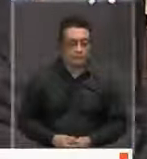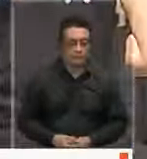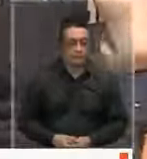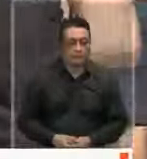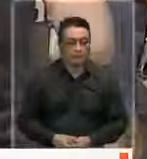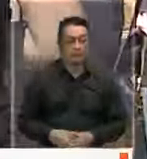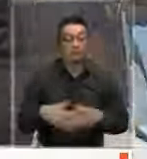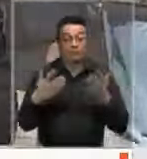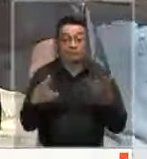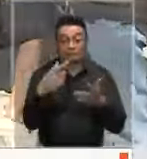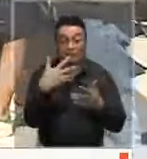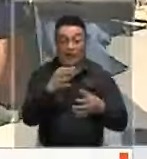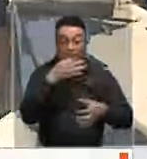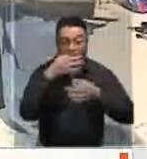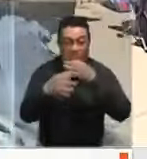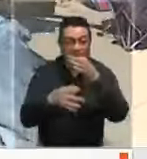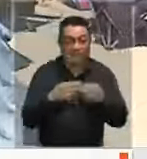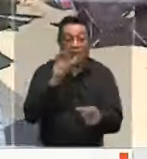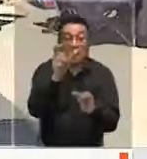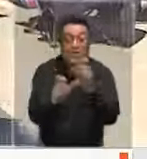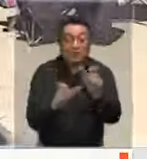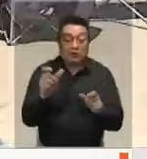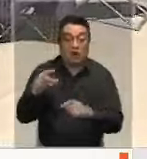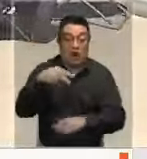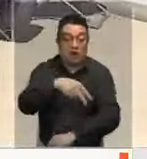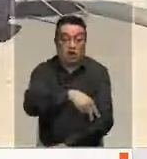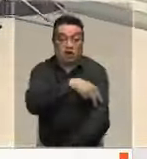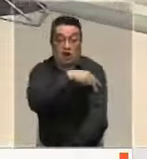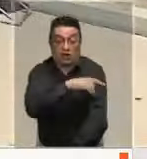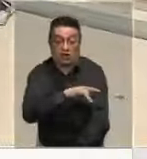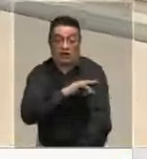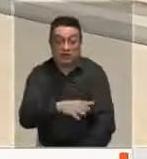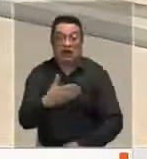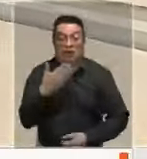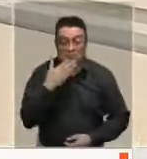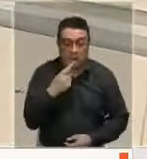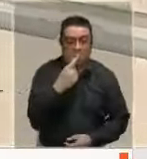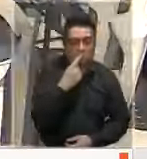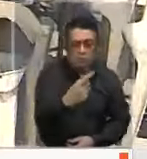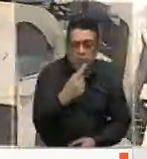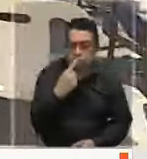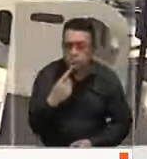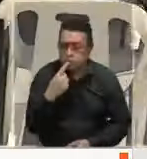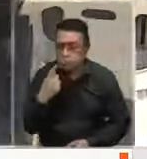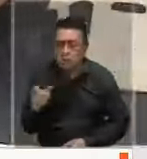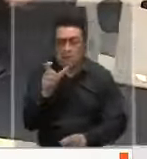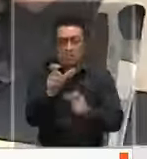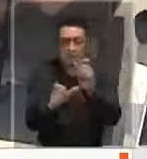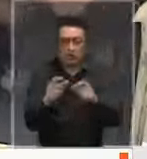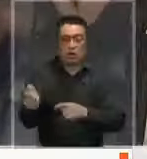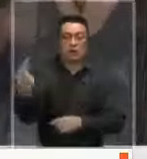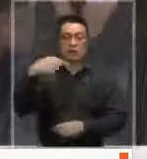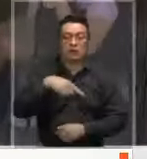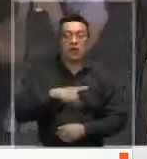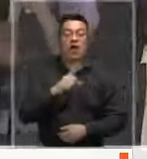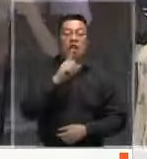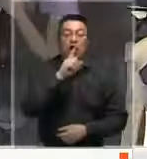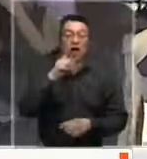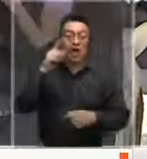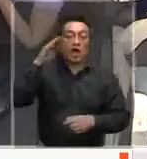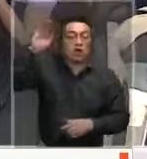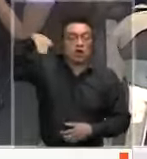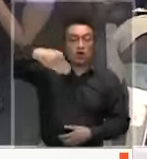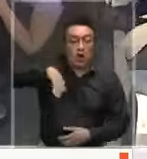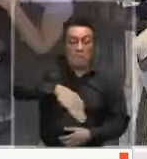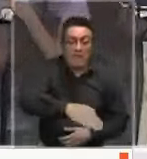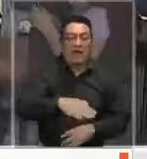Y bueno, ya lo escuchábamos, personas no solamente del norte del país, nosotros también tuvimos la oportunidad de conversar con gente que llegó desde Tomé, desde Chillán,